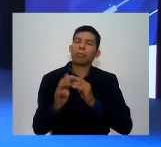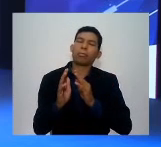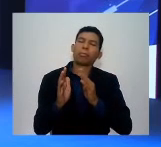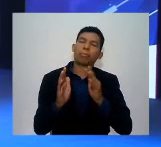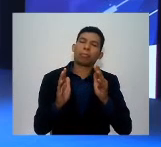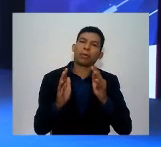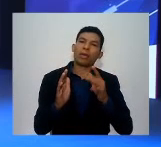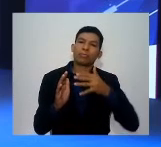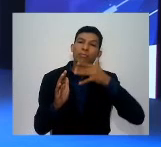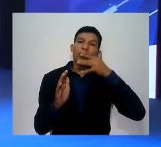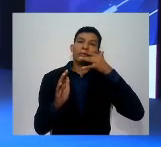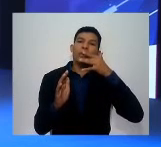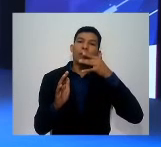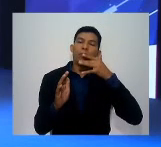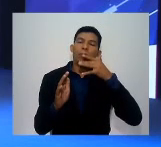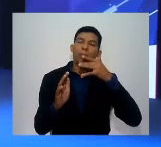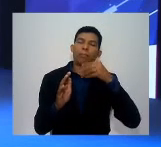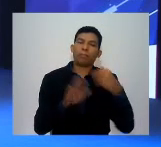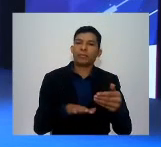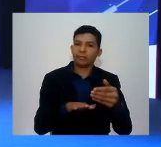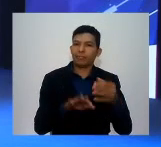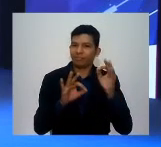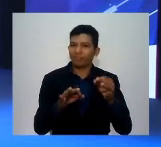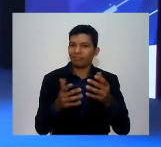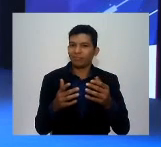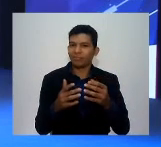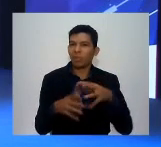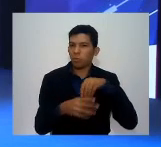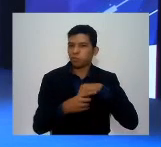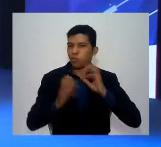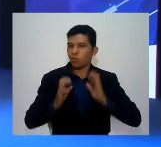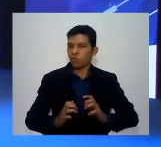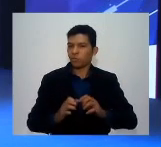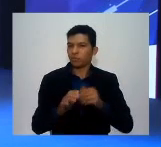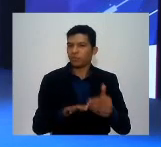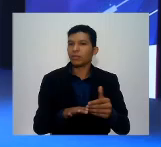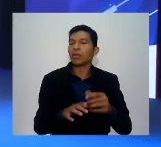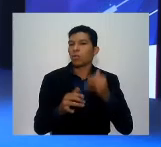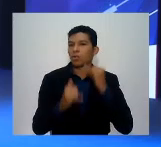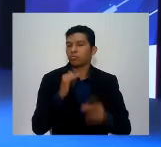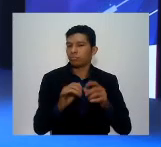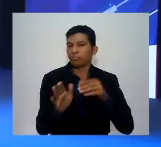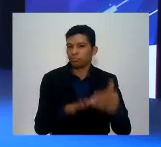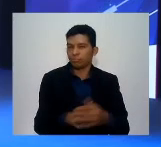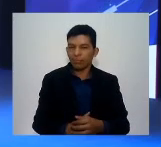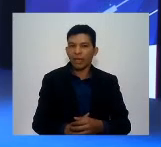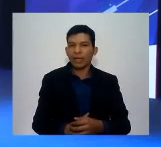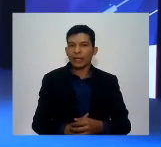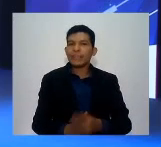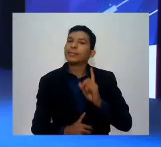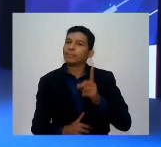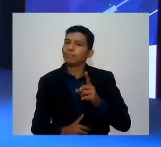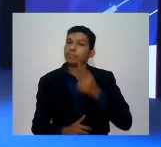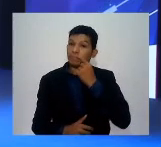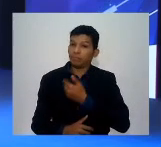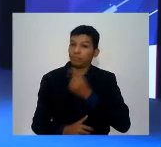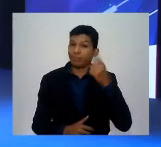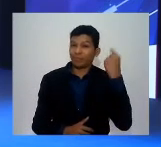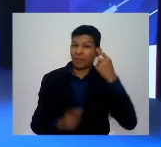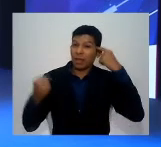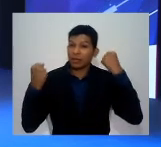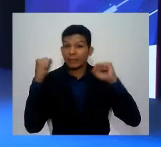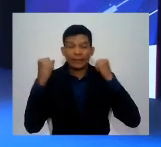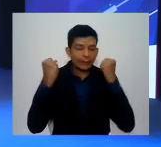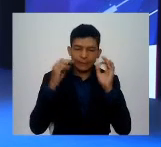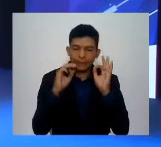permitía evitar que esas personas pues pasaran la frontera y primero les hacían unos chequeos para ver que efectivamente no estuvieran trayendo el H1N1 al país. ¿Listo?